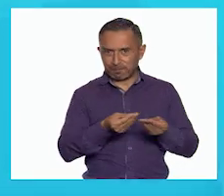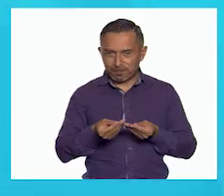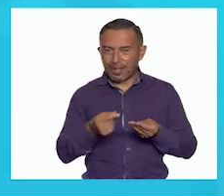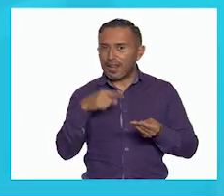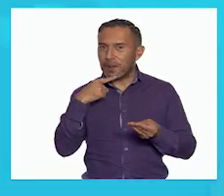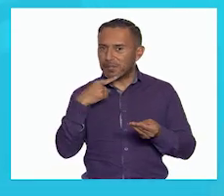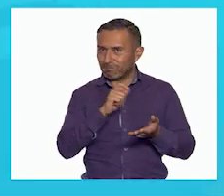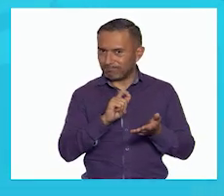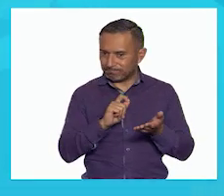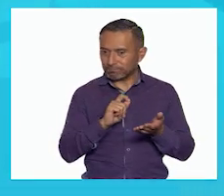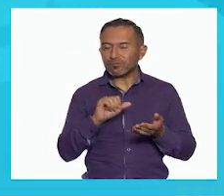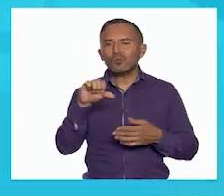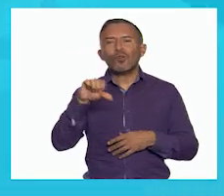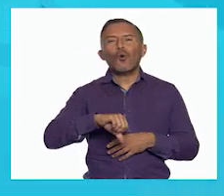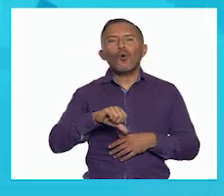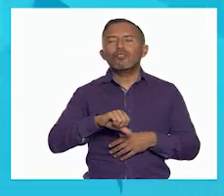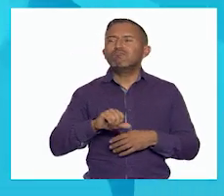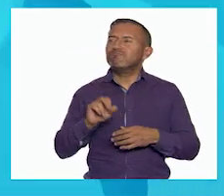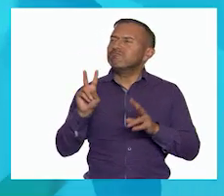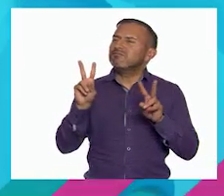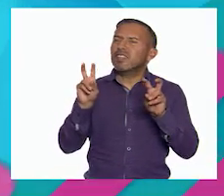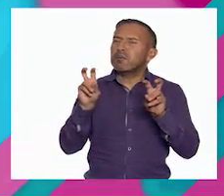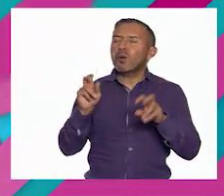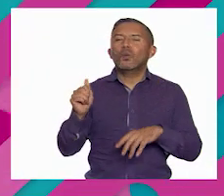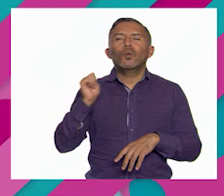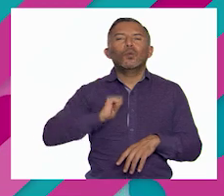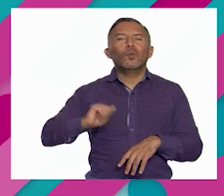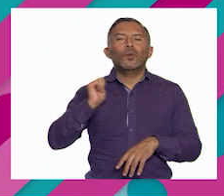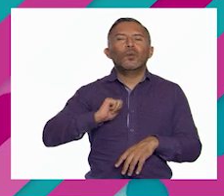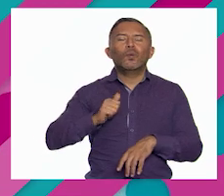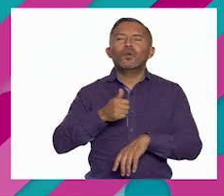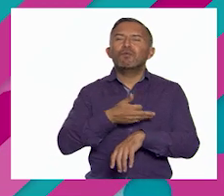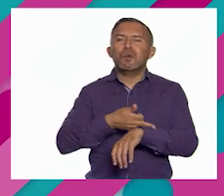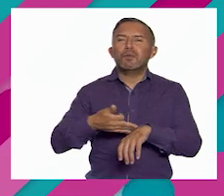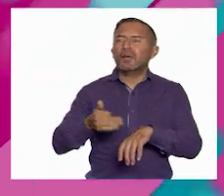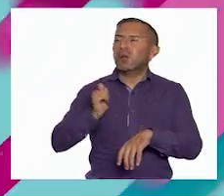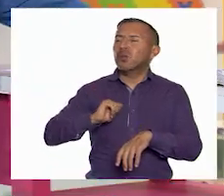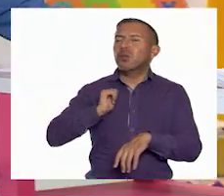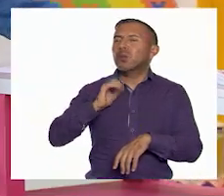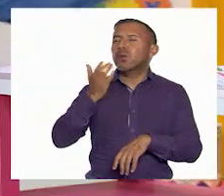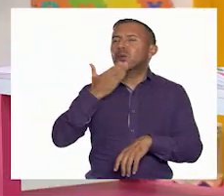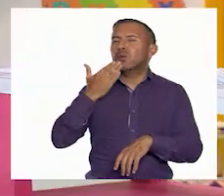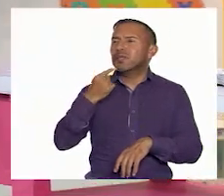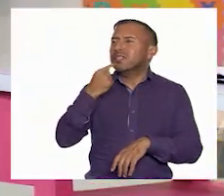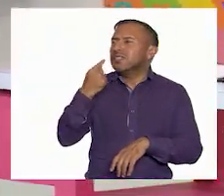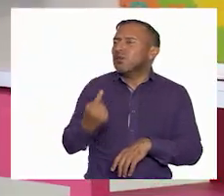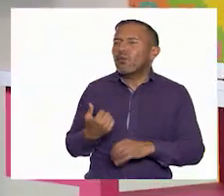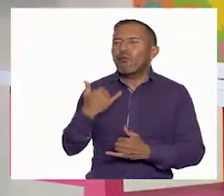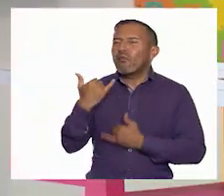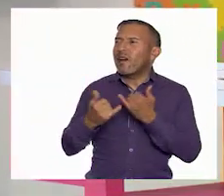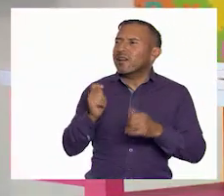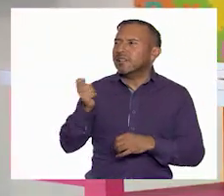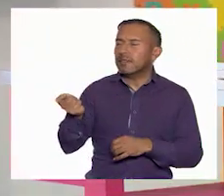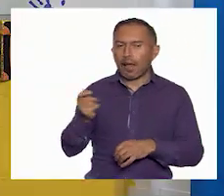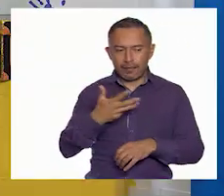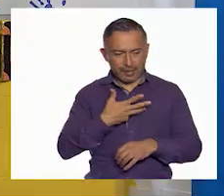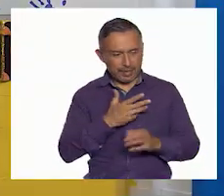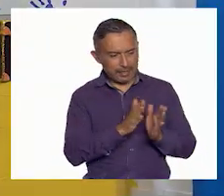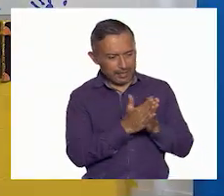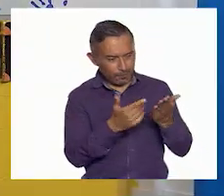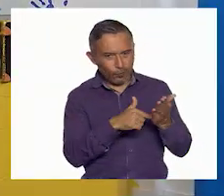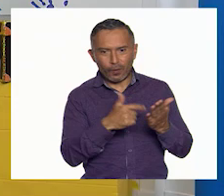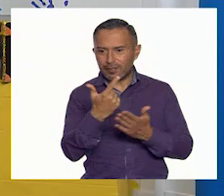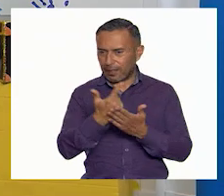aprender cómo se divertían la gente cuando era niño. Me parece muy bien, aquí ya tenemos listo nuestro libro y nuestra tabla. Así es,